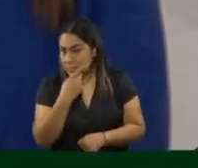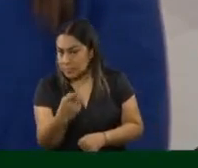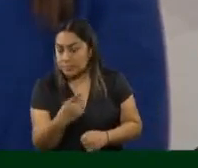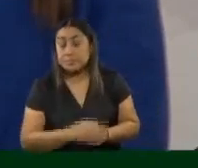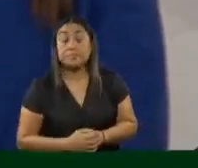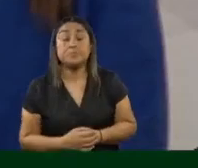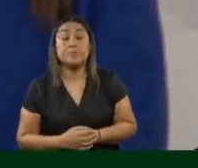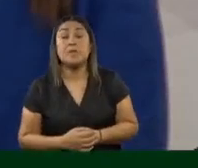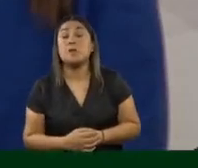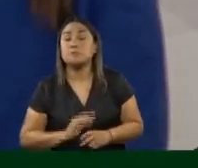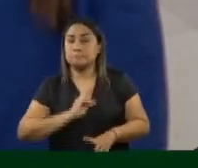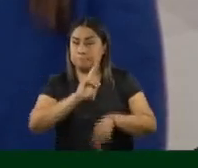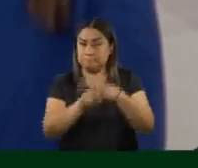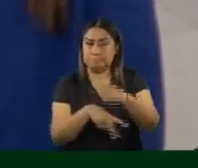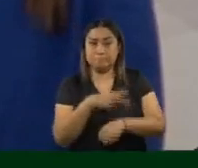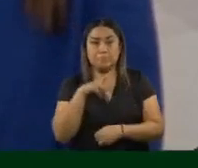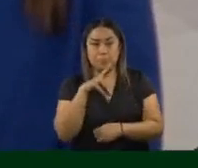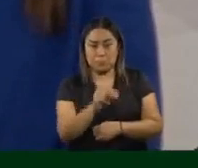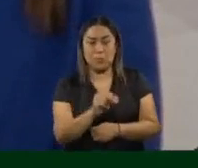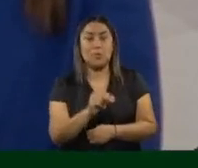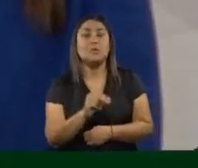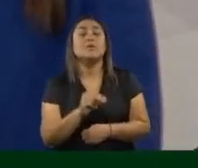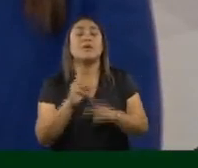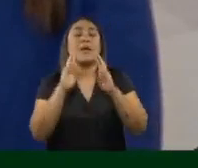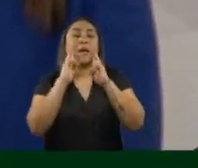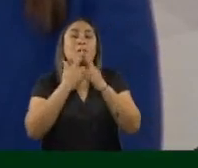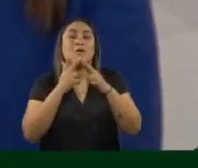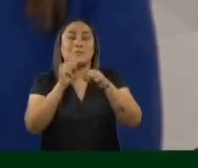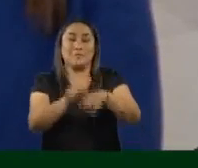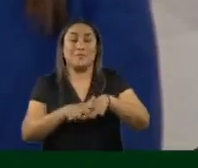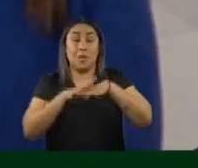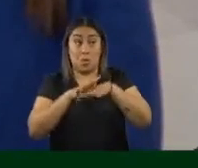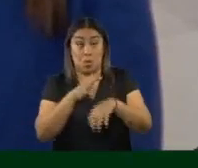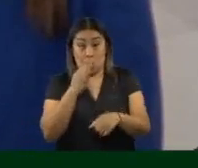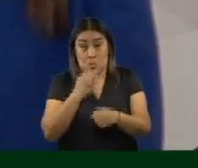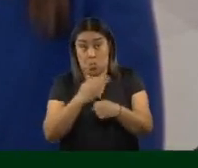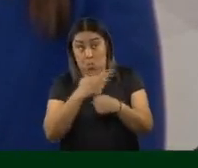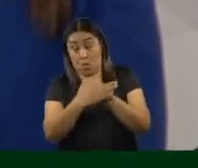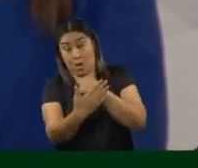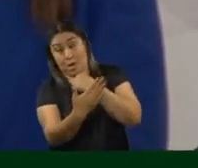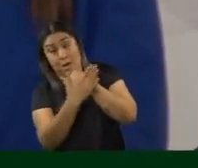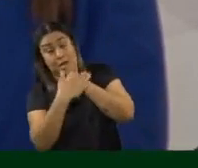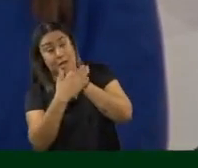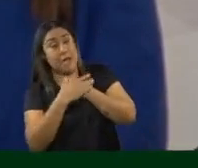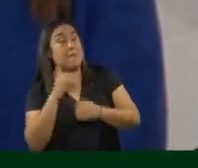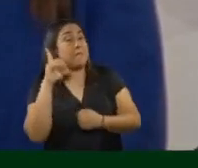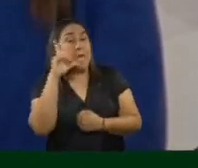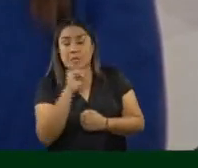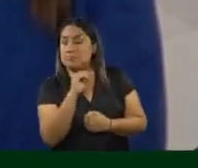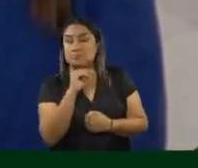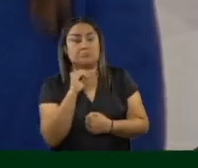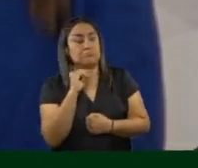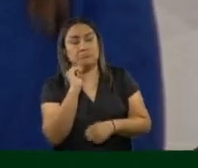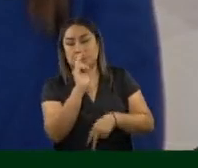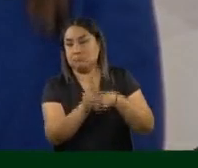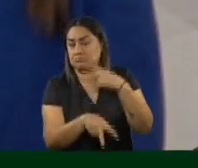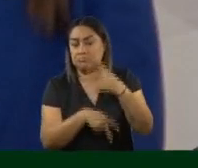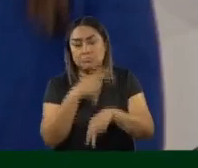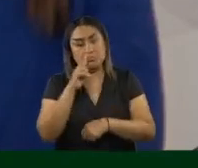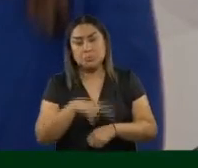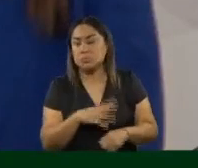asistiremos a la sesión a la que se nos está convocando mañana porque no